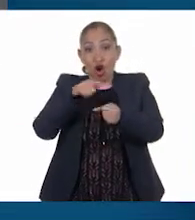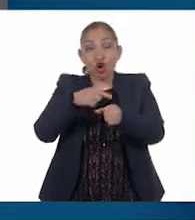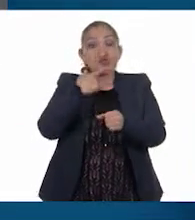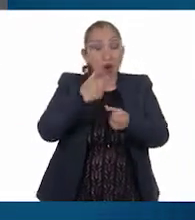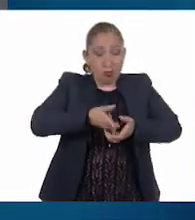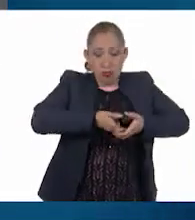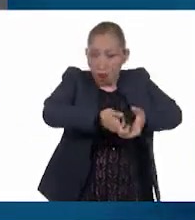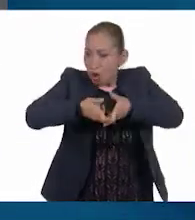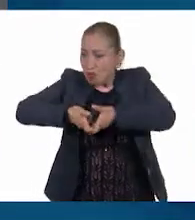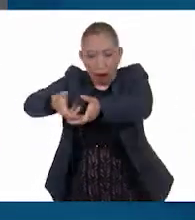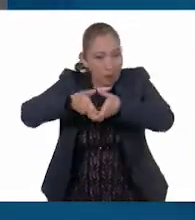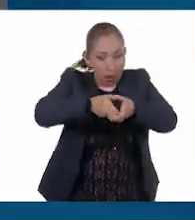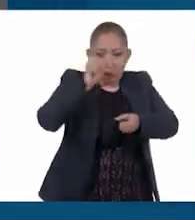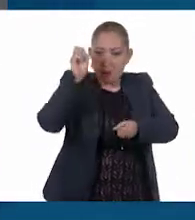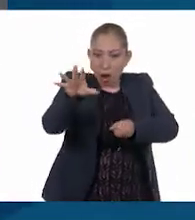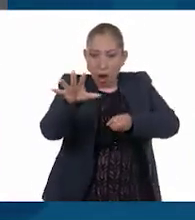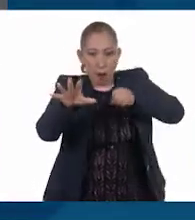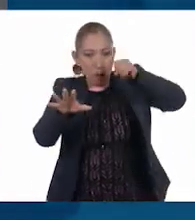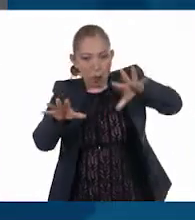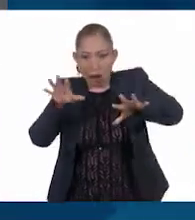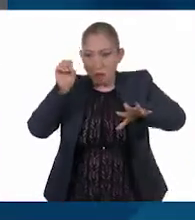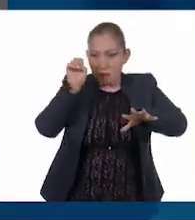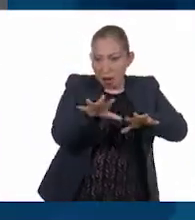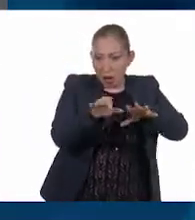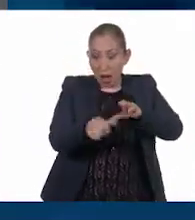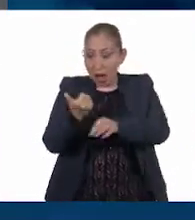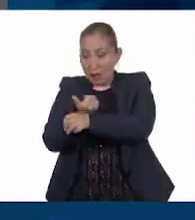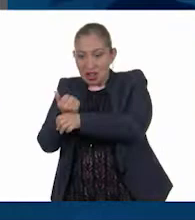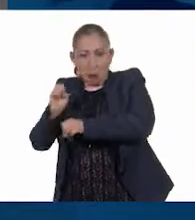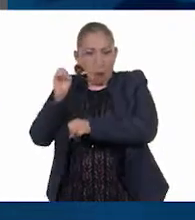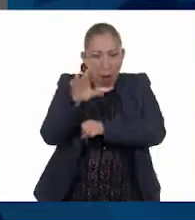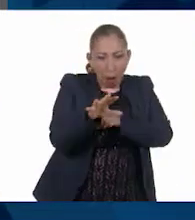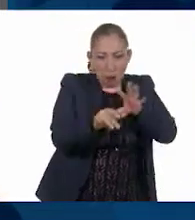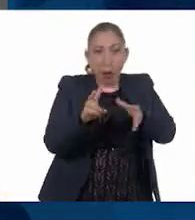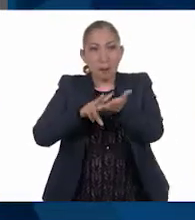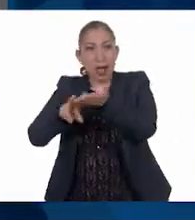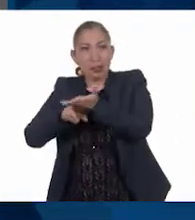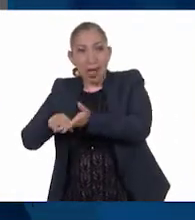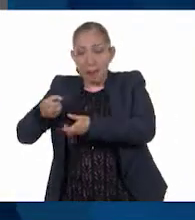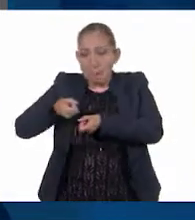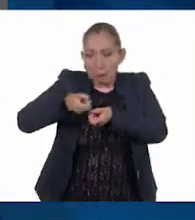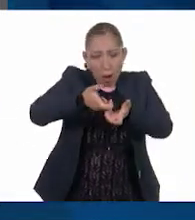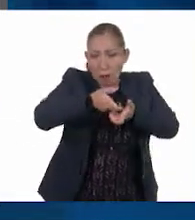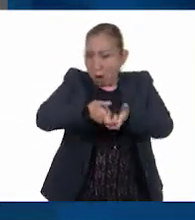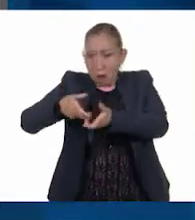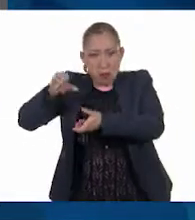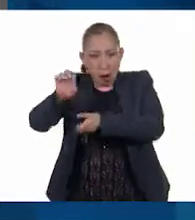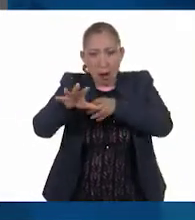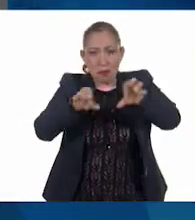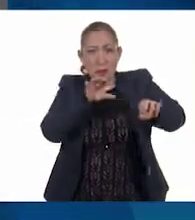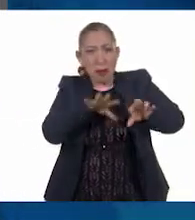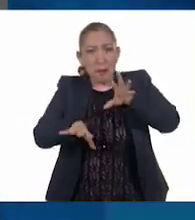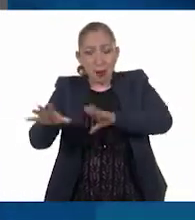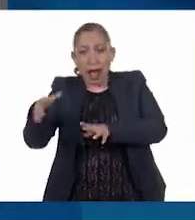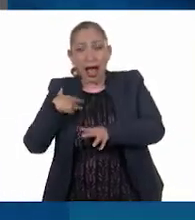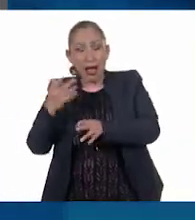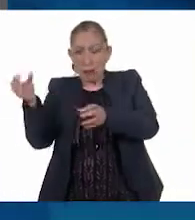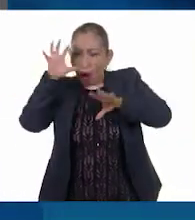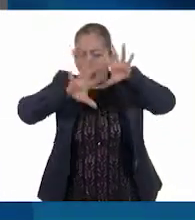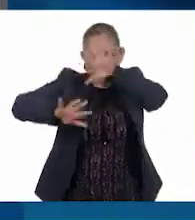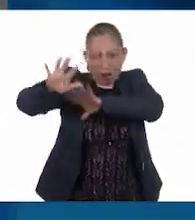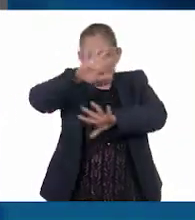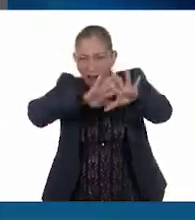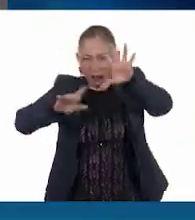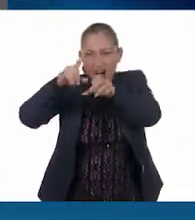rojas, las amarillas, las verdes, las azules, las mezcló,